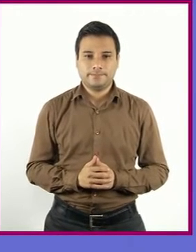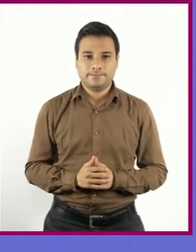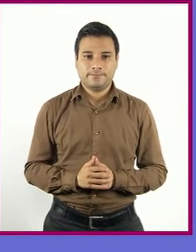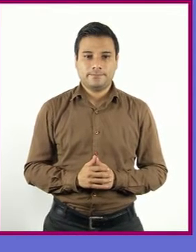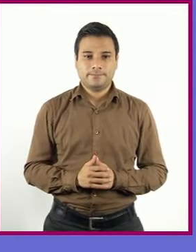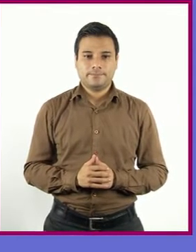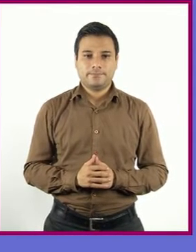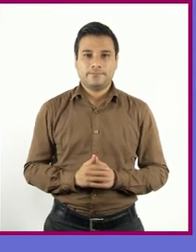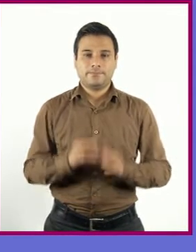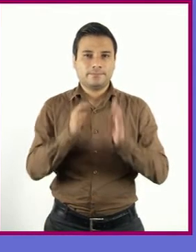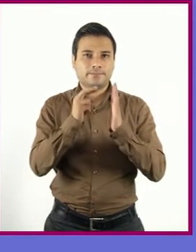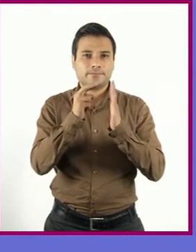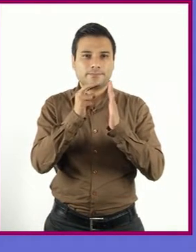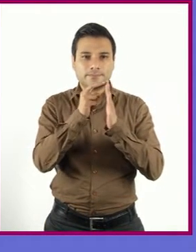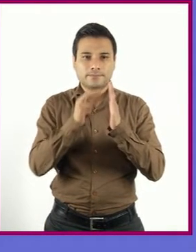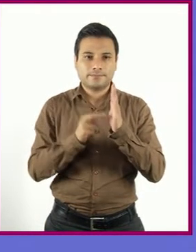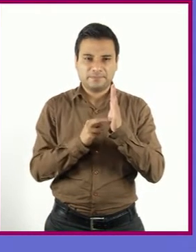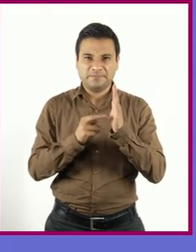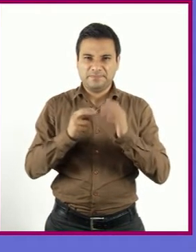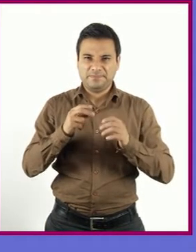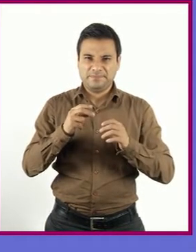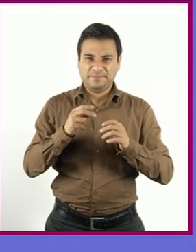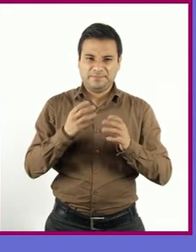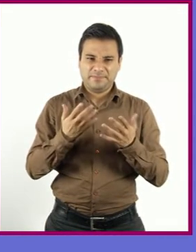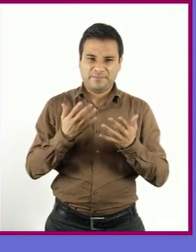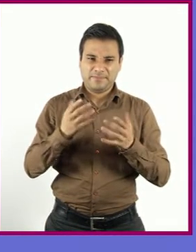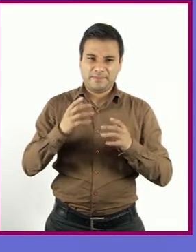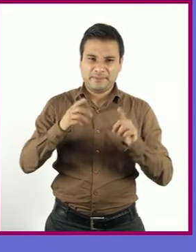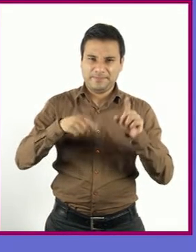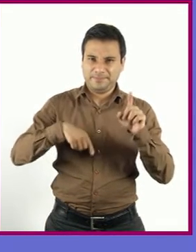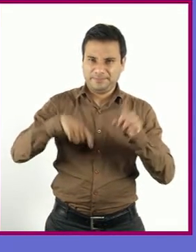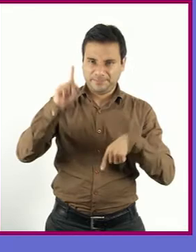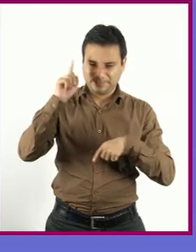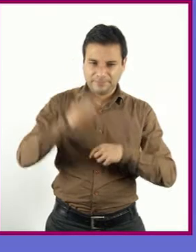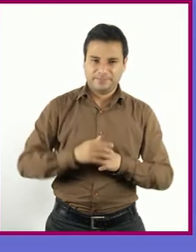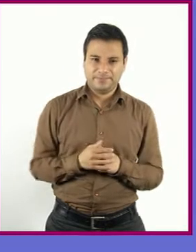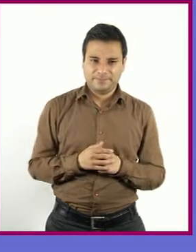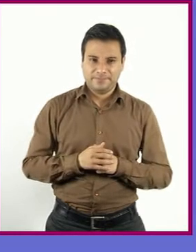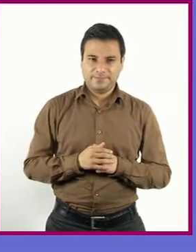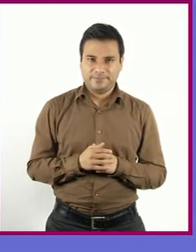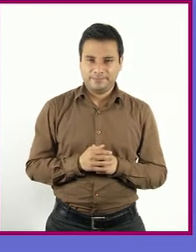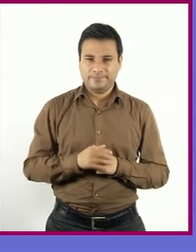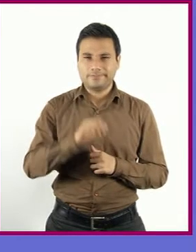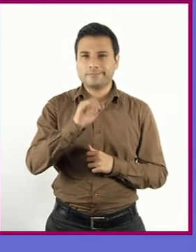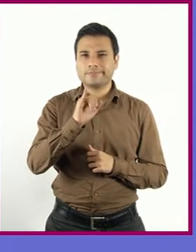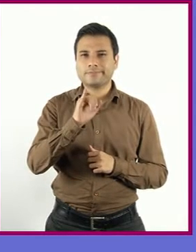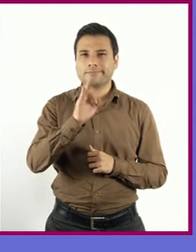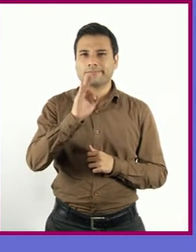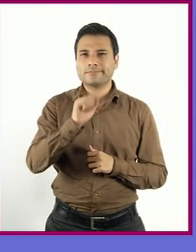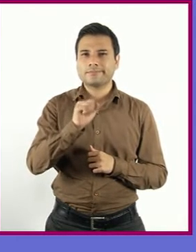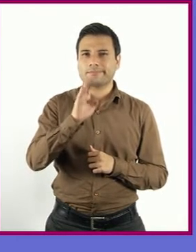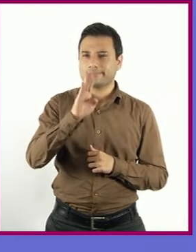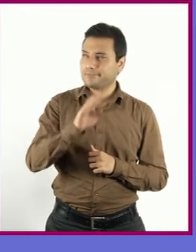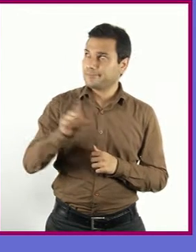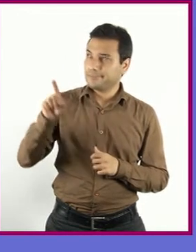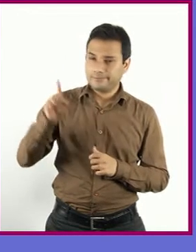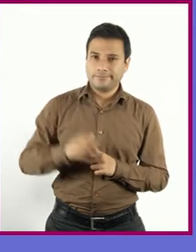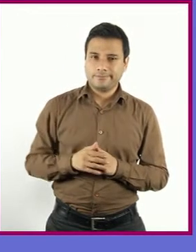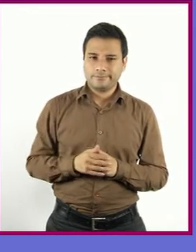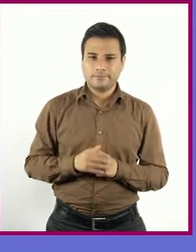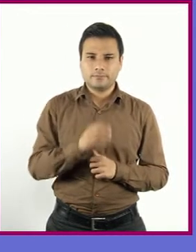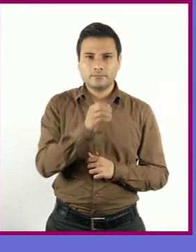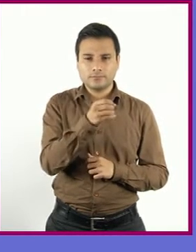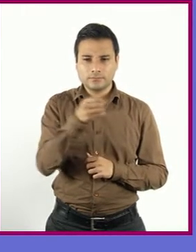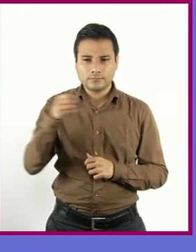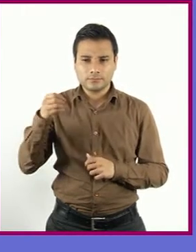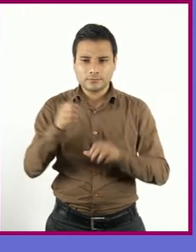El reglamento de fútbol de la Asociación Internacional de Fútbol, mejor conocida como IFAB por sus siglas en inglés, está